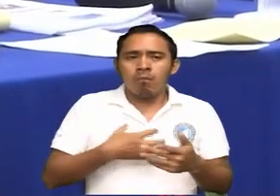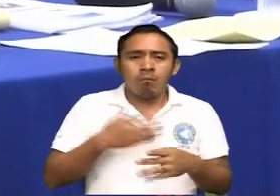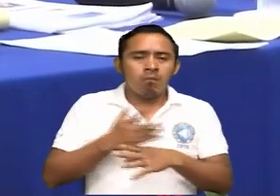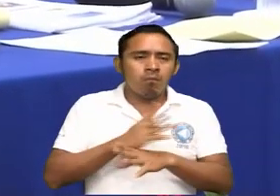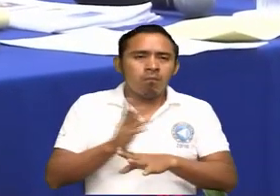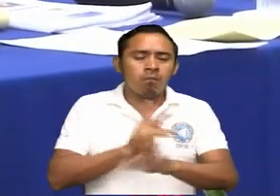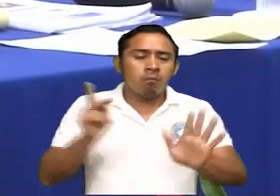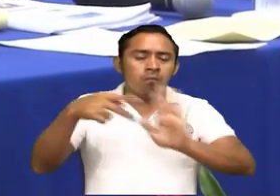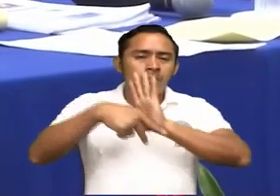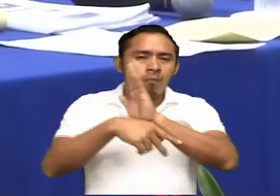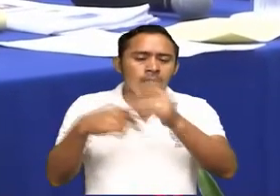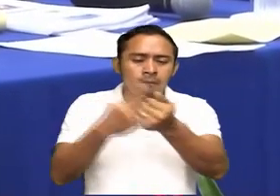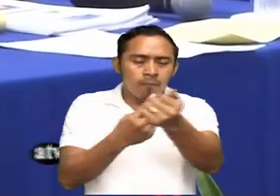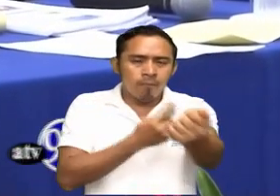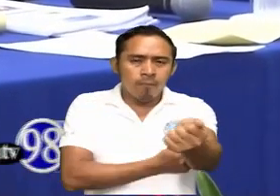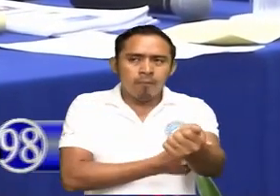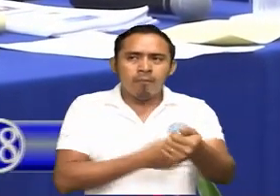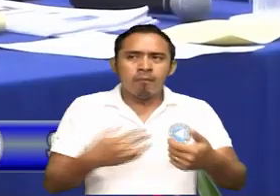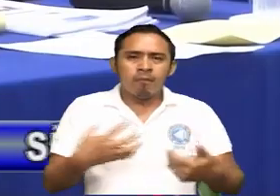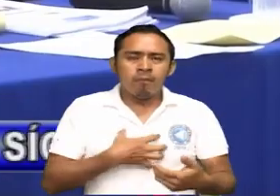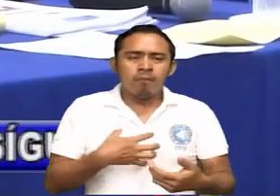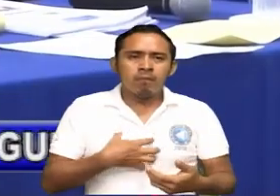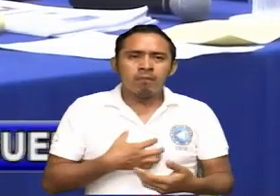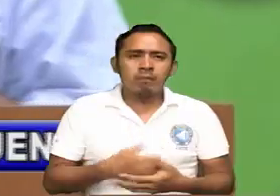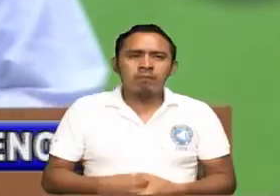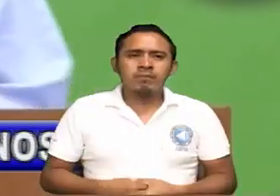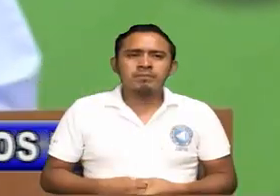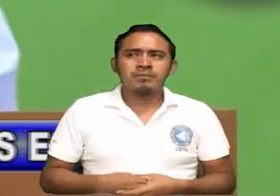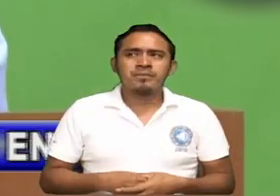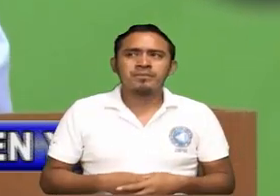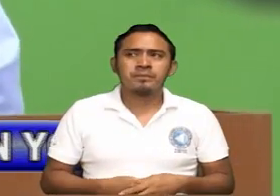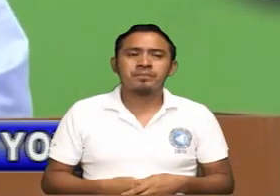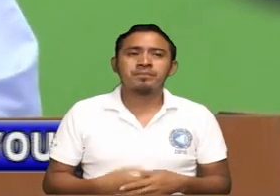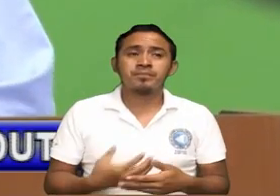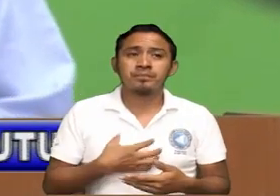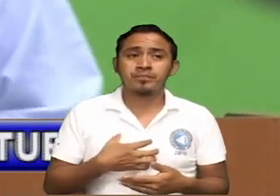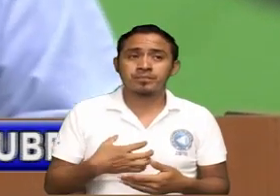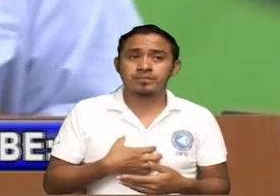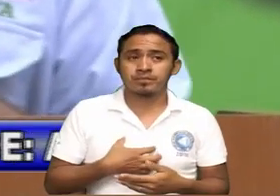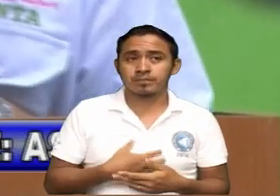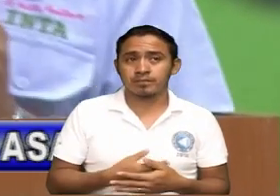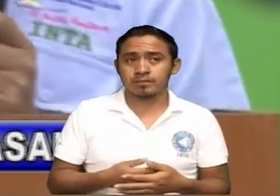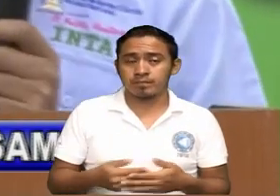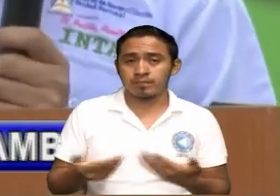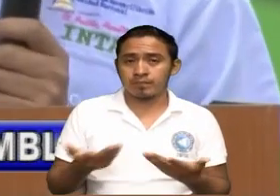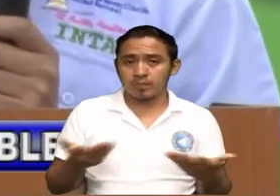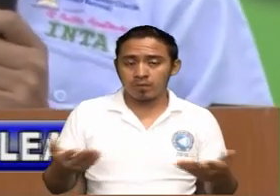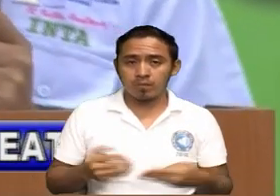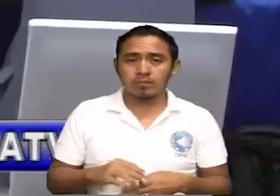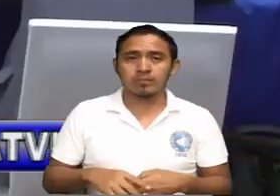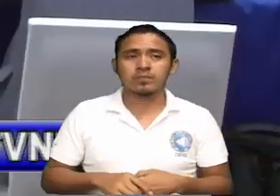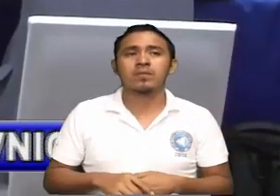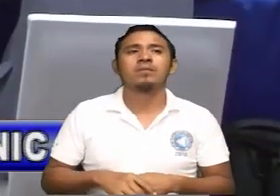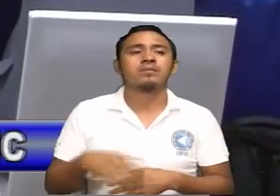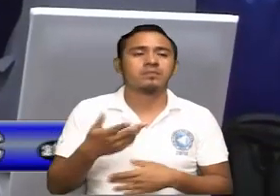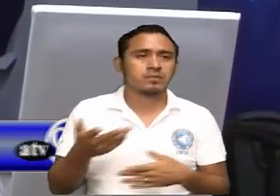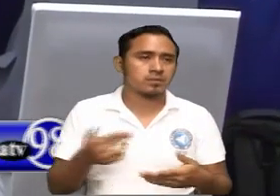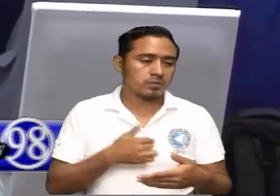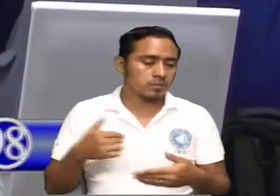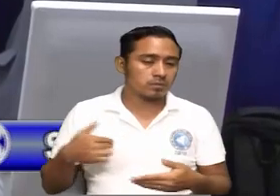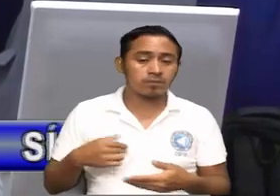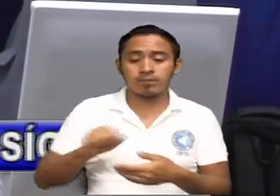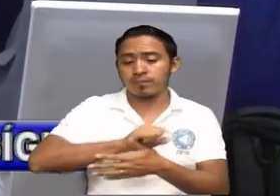que se han realizado en el transcurso de estos periodos, donde en Nicaragua nos sentimos muy satisfechos por lo de los